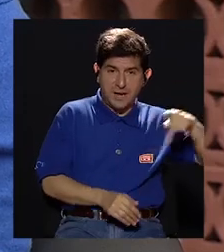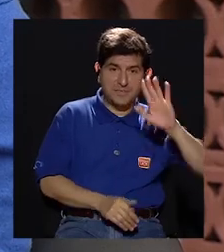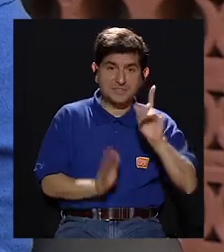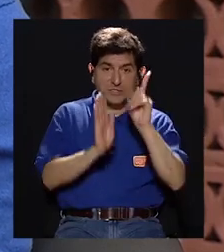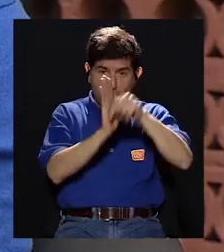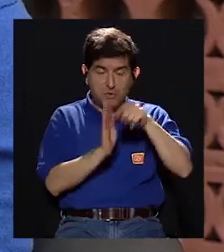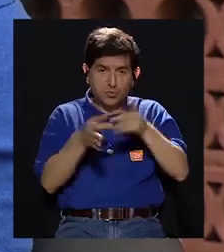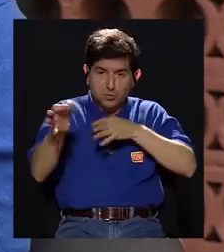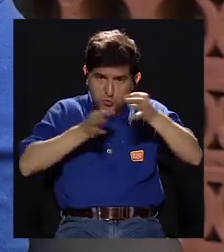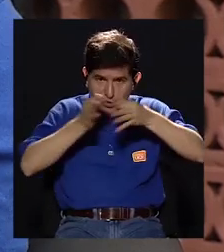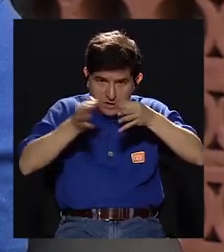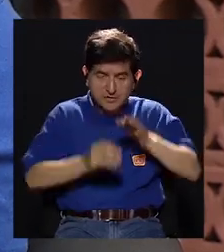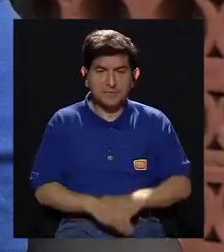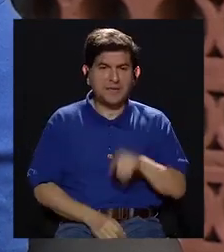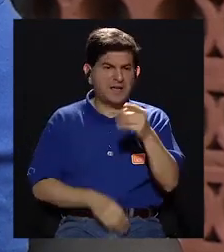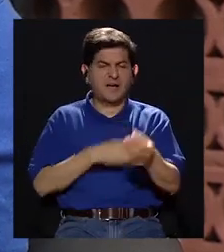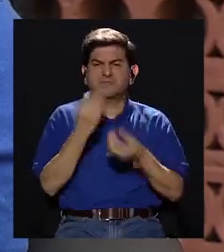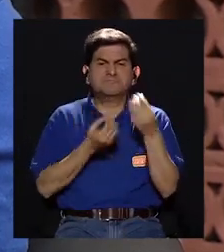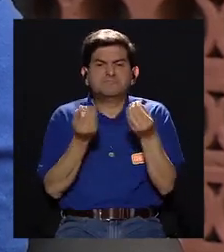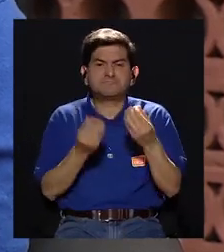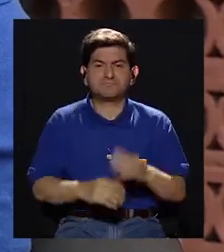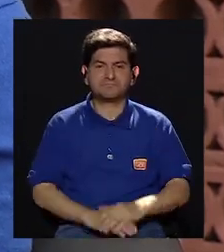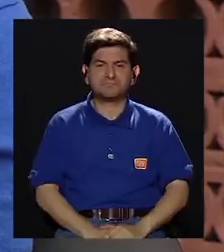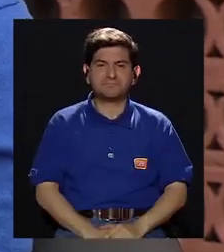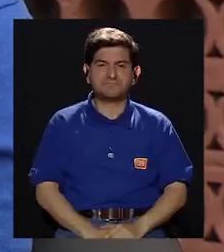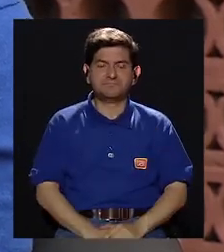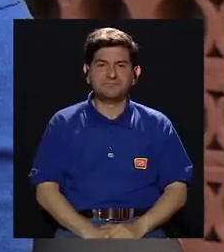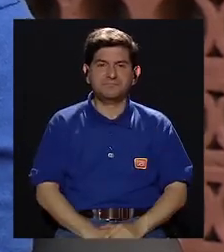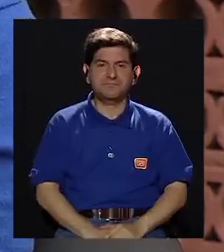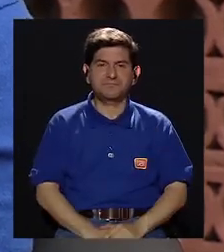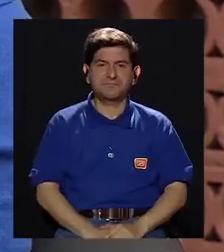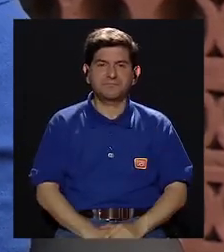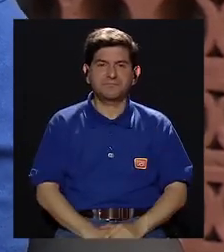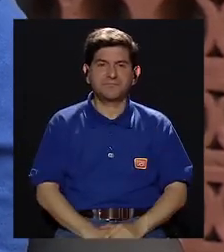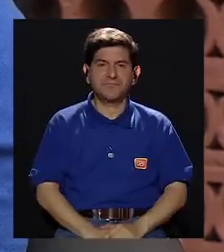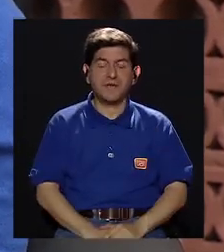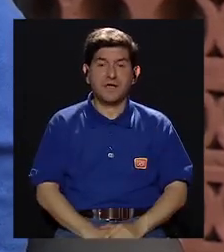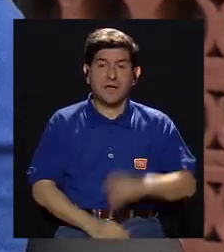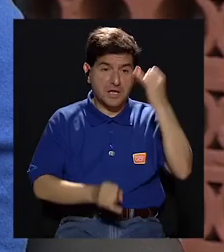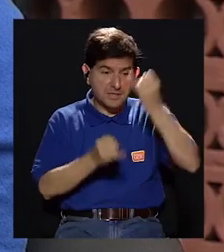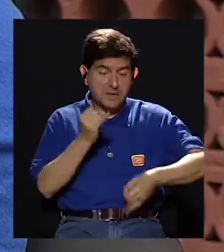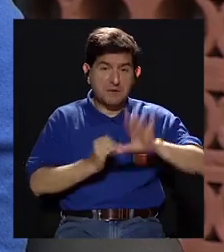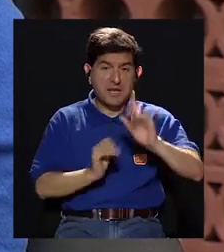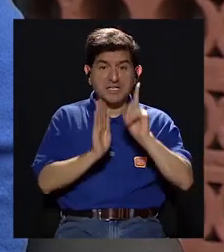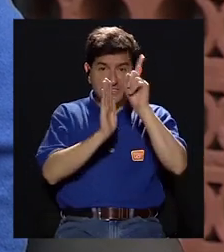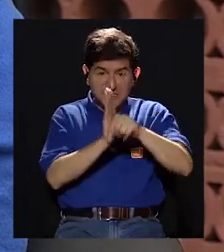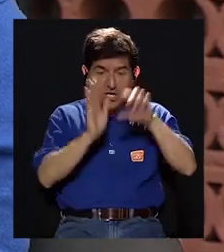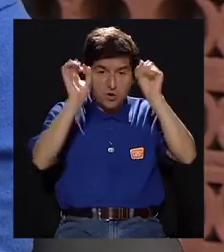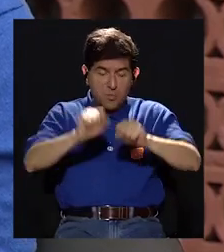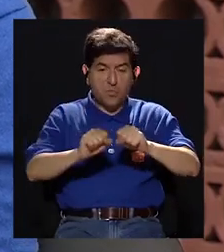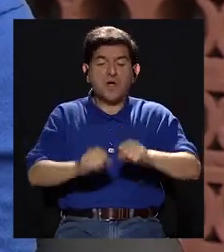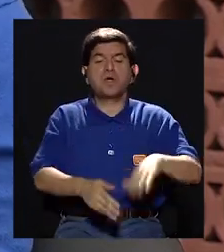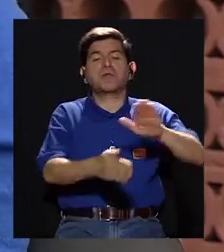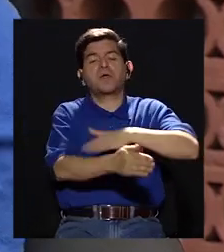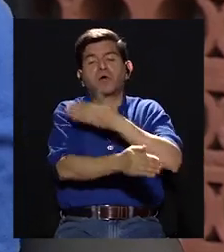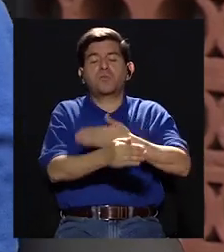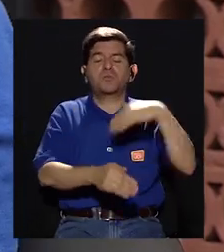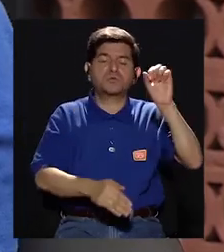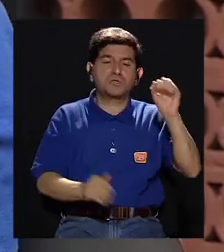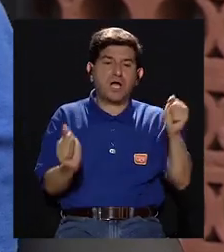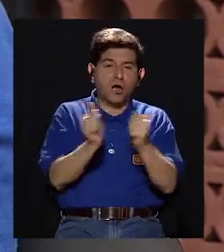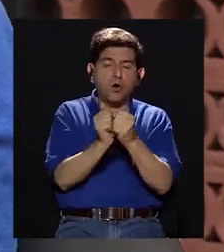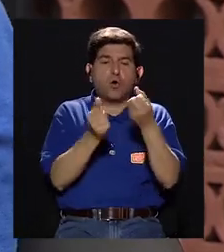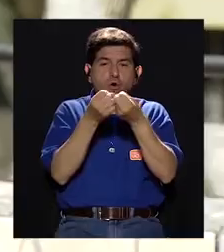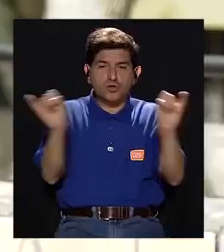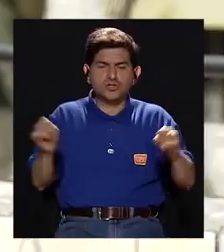5 minutos, ahí te explica un poco cómo se hace. Y nada, pues cuando terminas los 5 minutos puedes hacerlo con música o sin